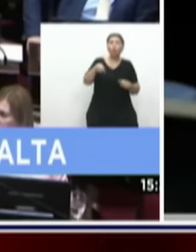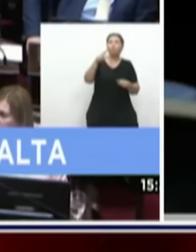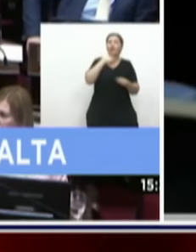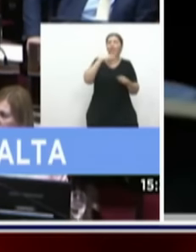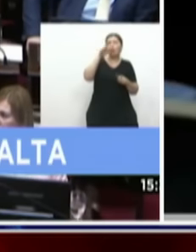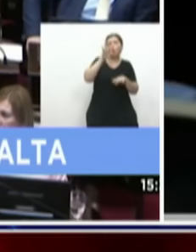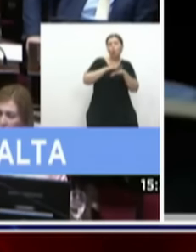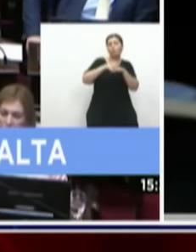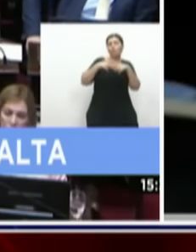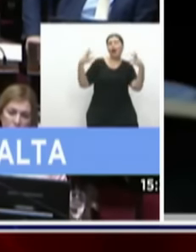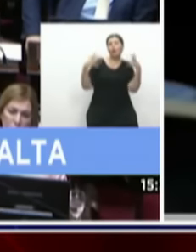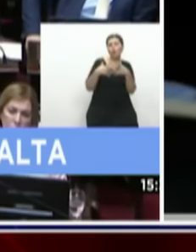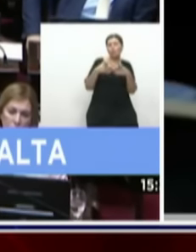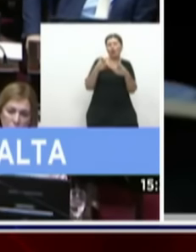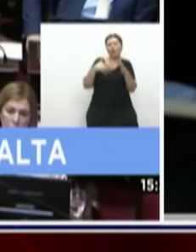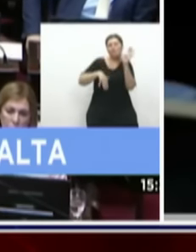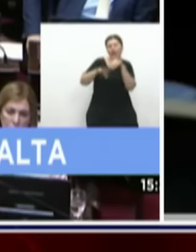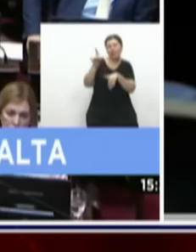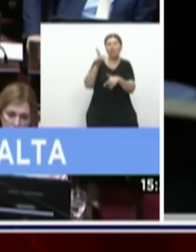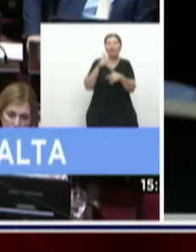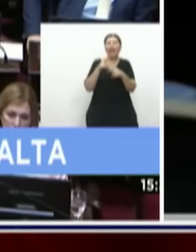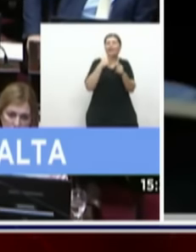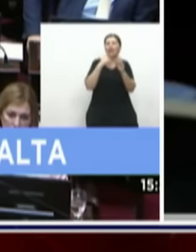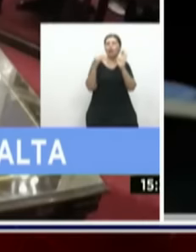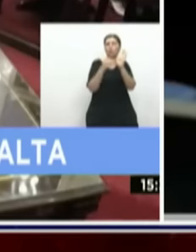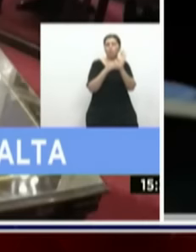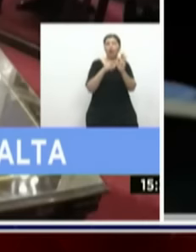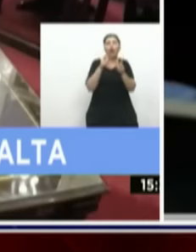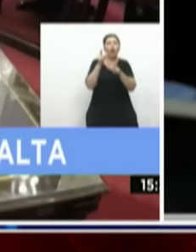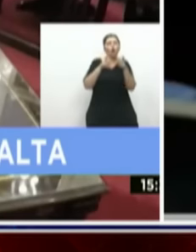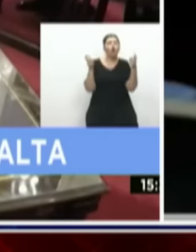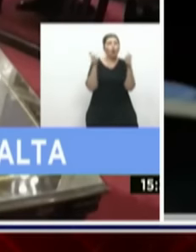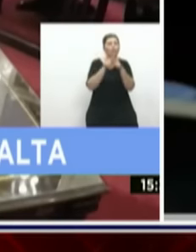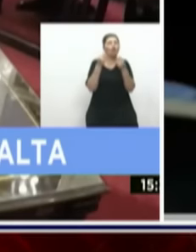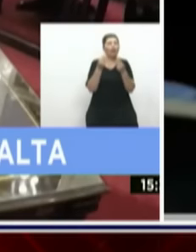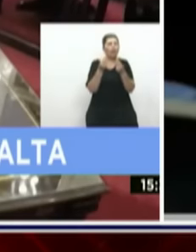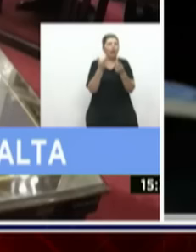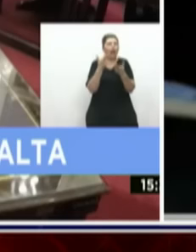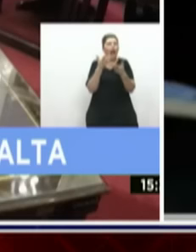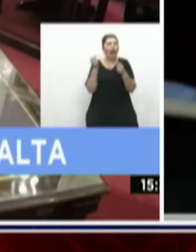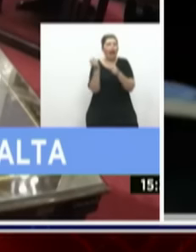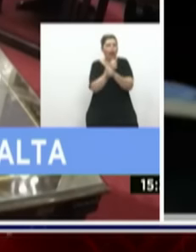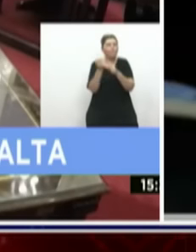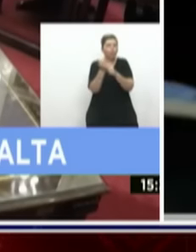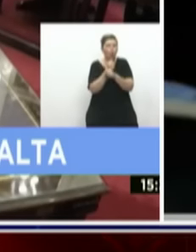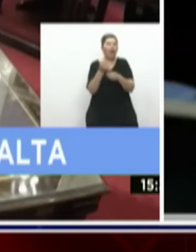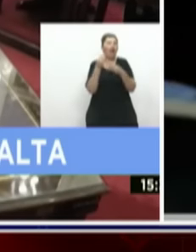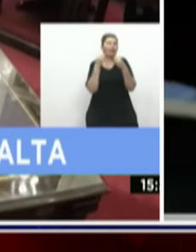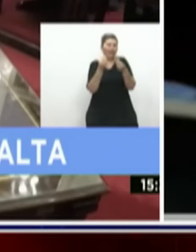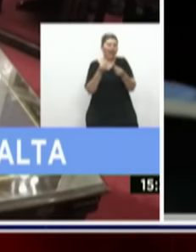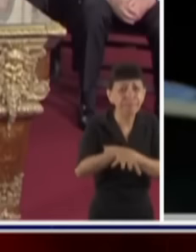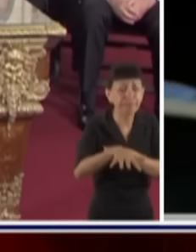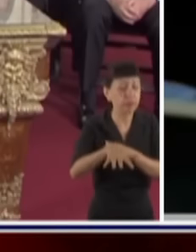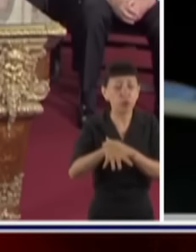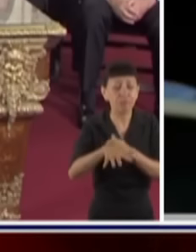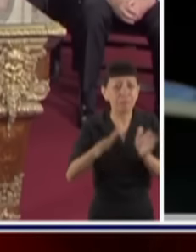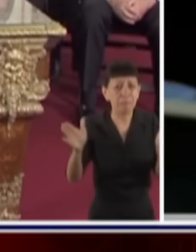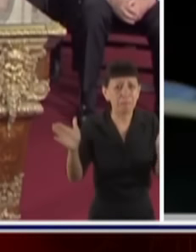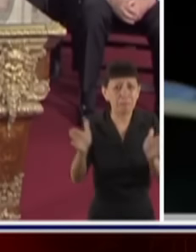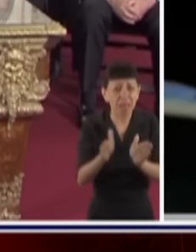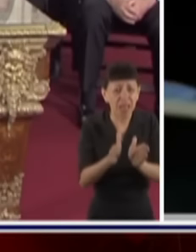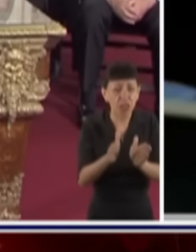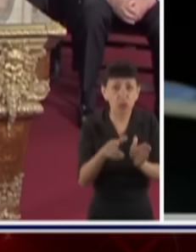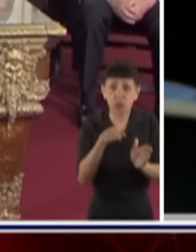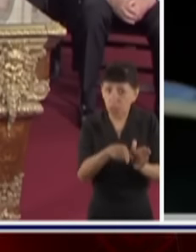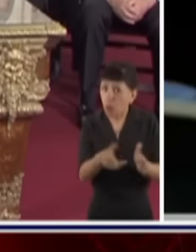absolutamente horrible en contra de la política, y se lo dije a los senadores, muchachos, lo que dijo el presidente es lo que la gente piensa de nosotros, y nosotros venimos a